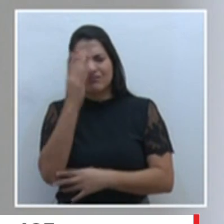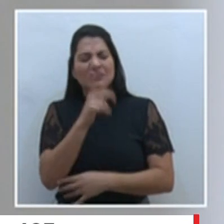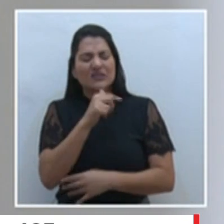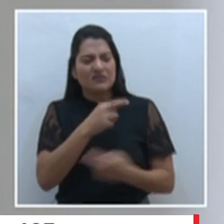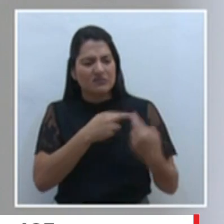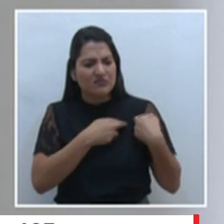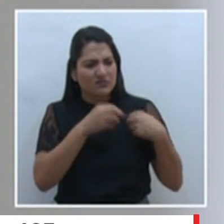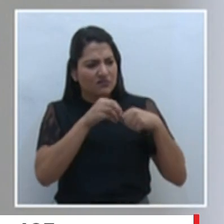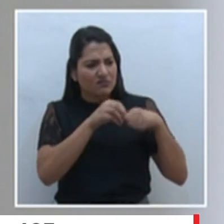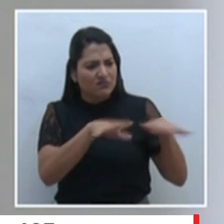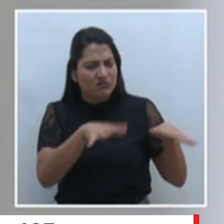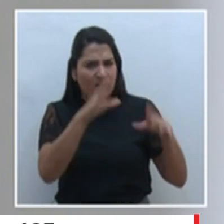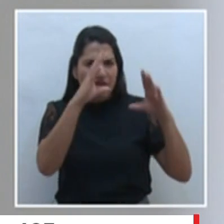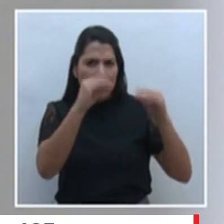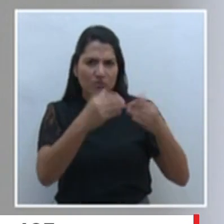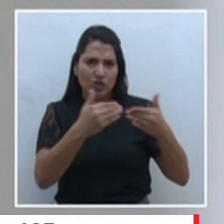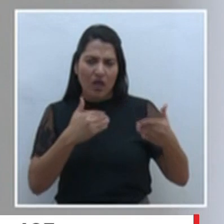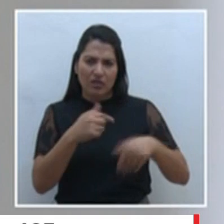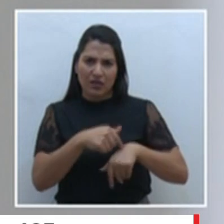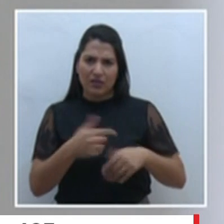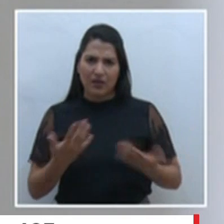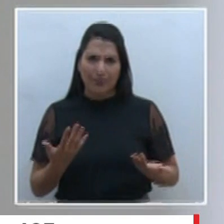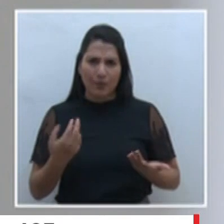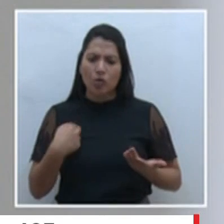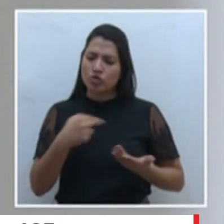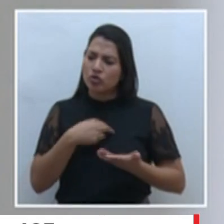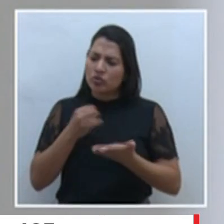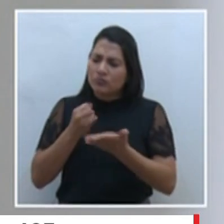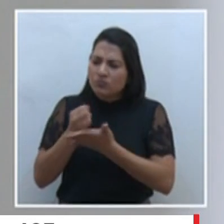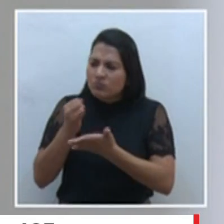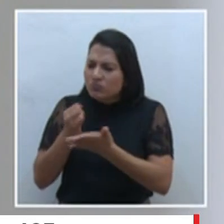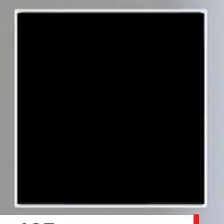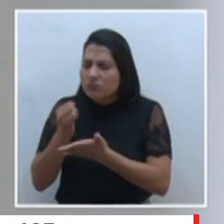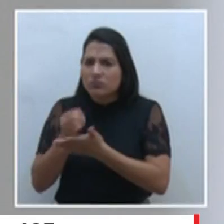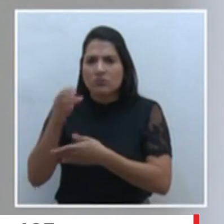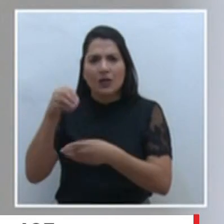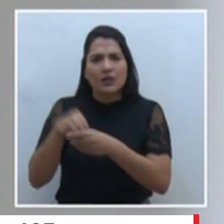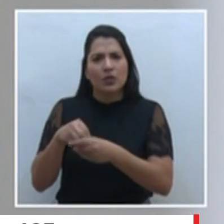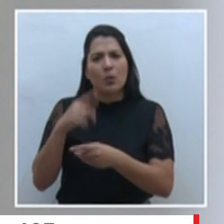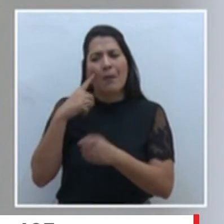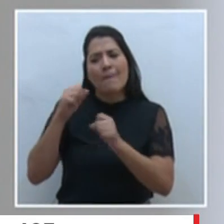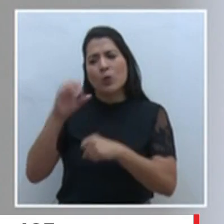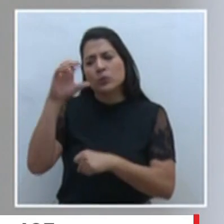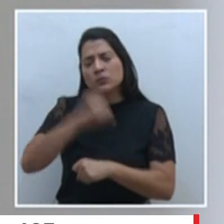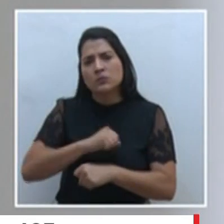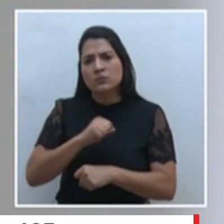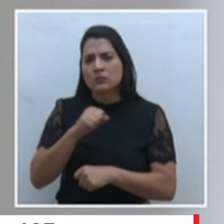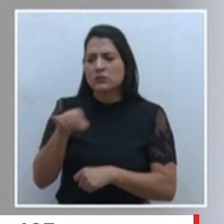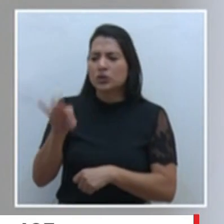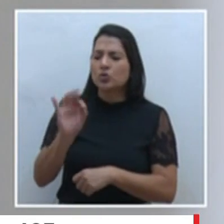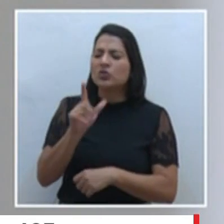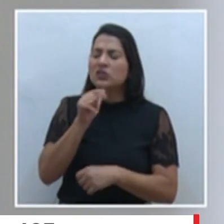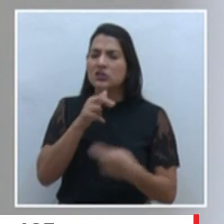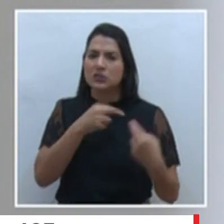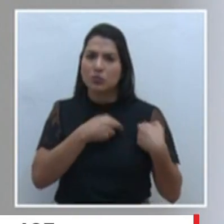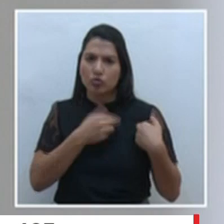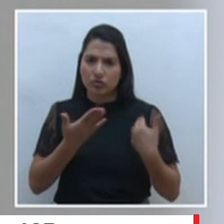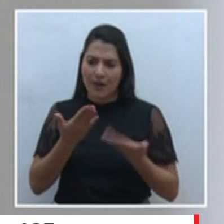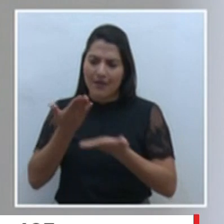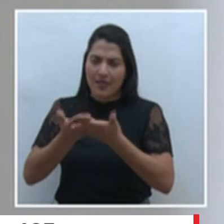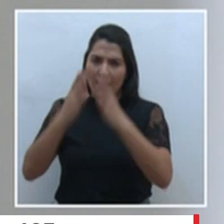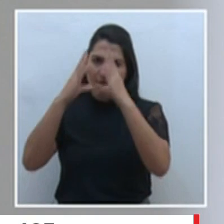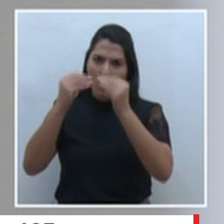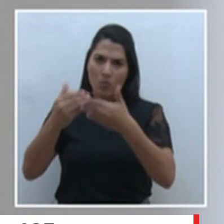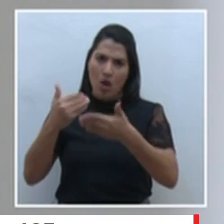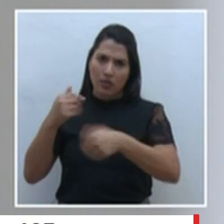y vamos a hacer una investigación interna para dar con los responsables de que se esté dando esa filtración, tanto